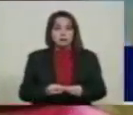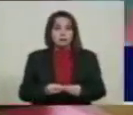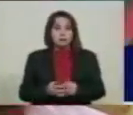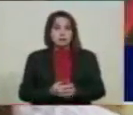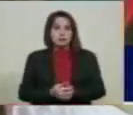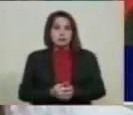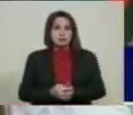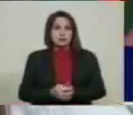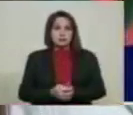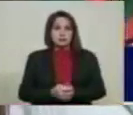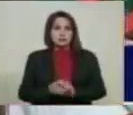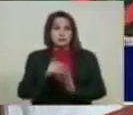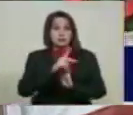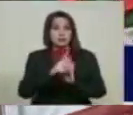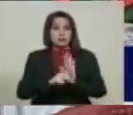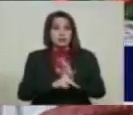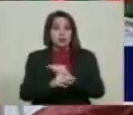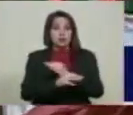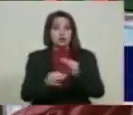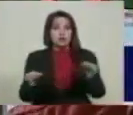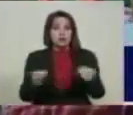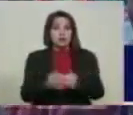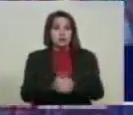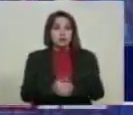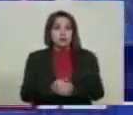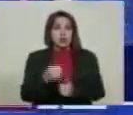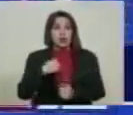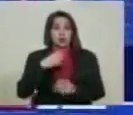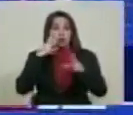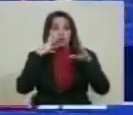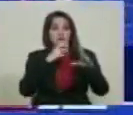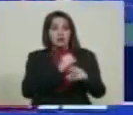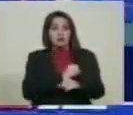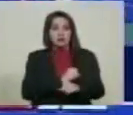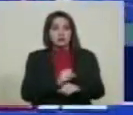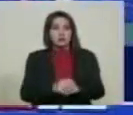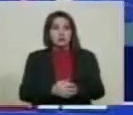El plan perfecto. Yo confío